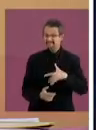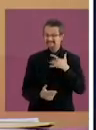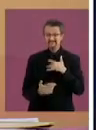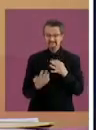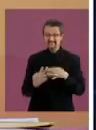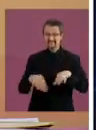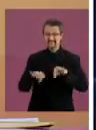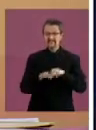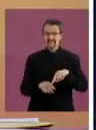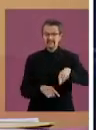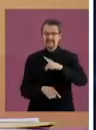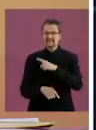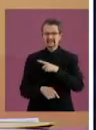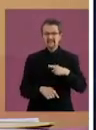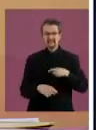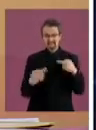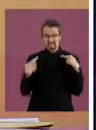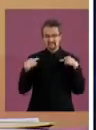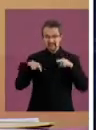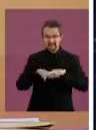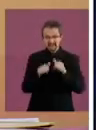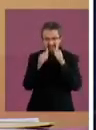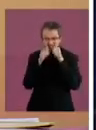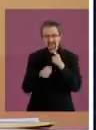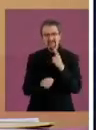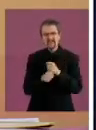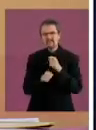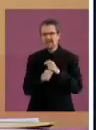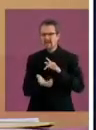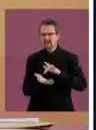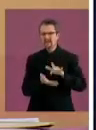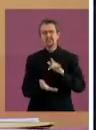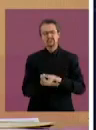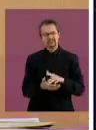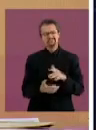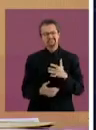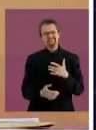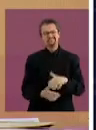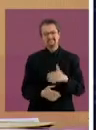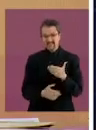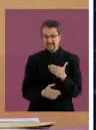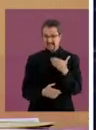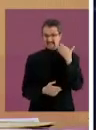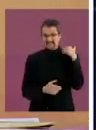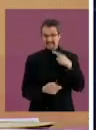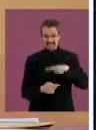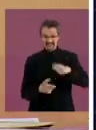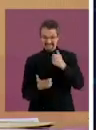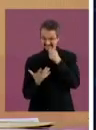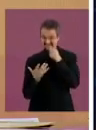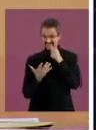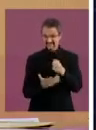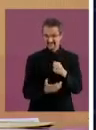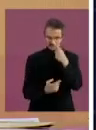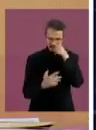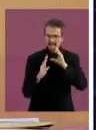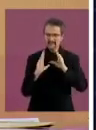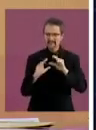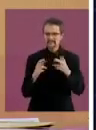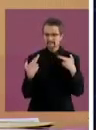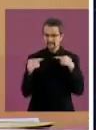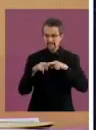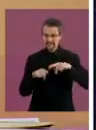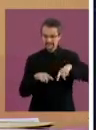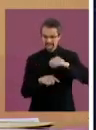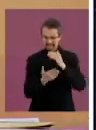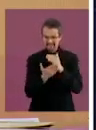electoral insisto es muy sólida y es muy consolidada con respecto a cludia cheuman la ventaja ha sido